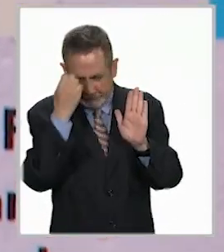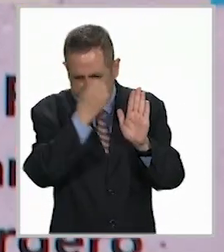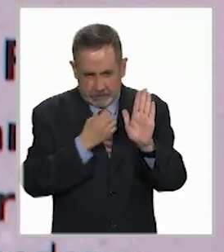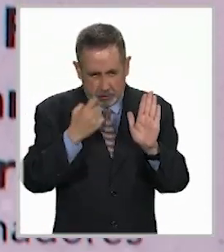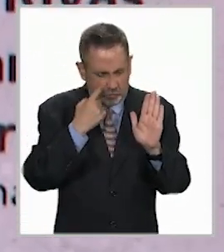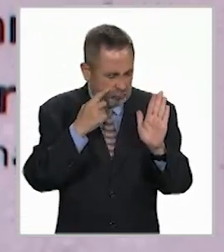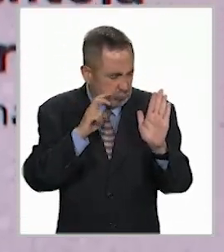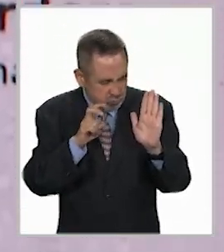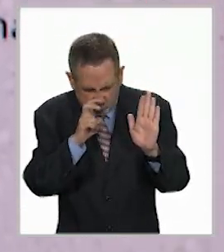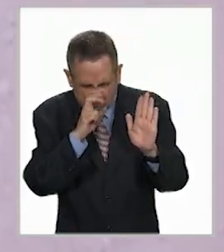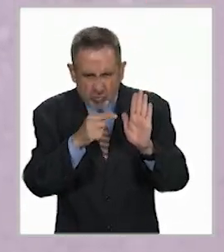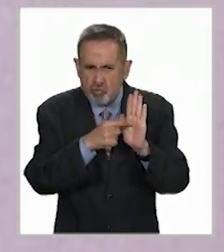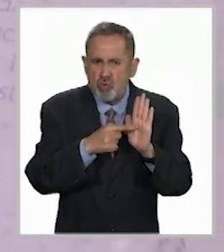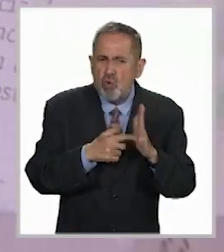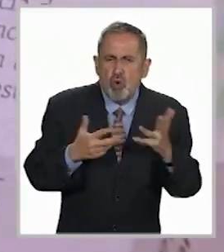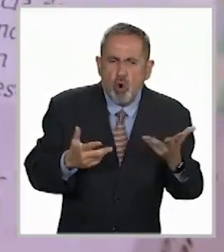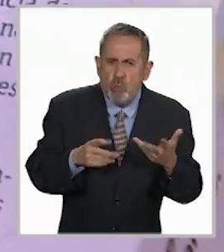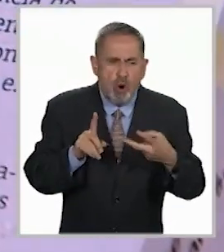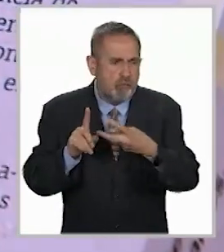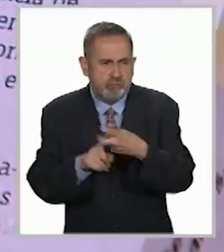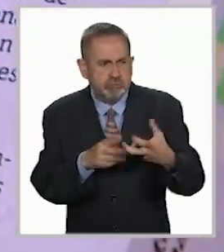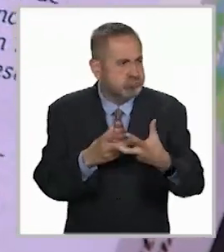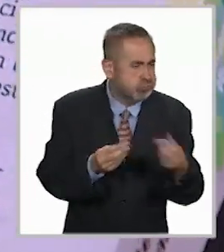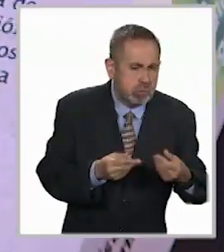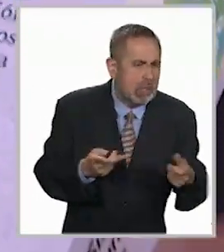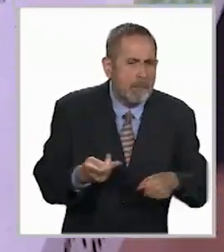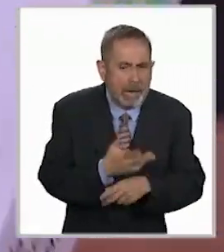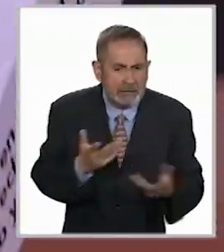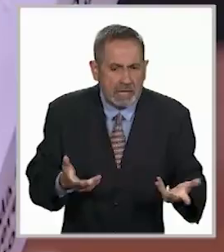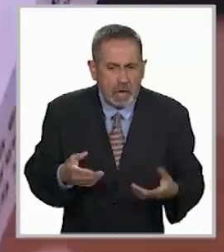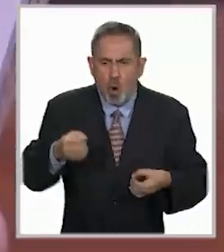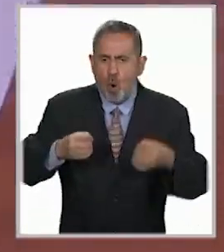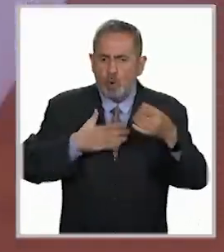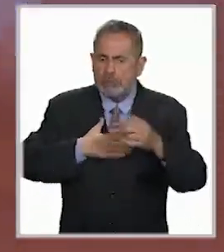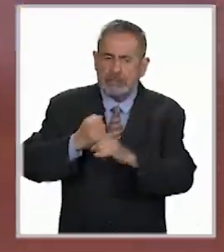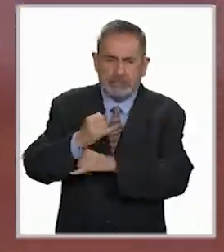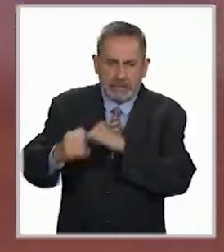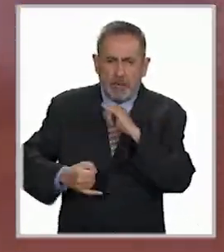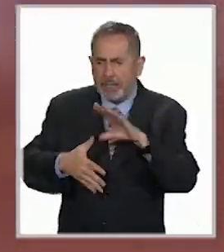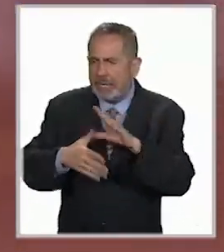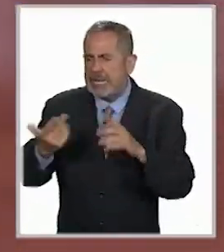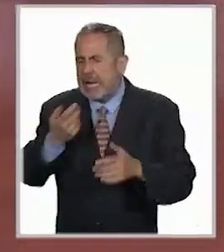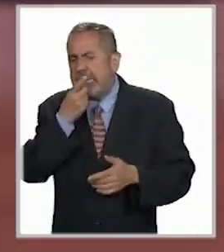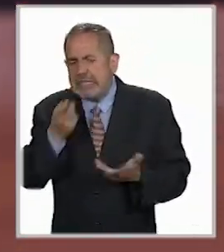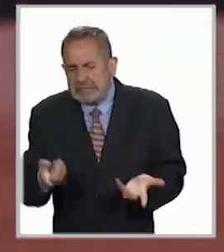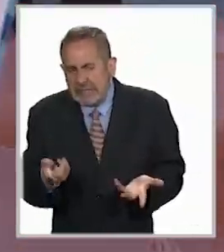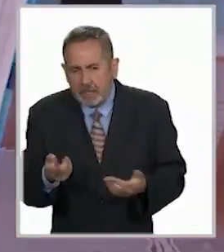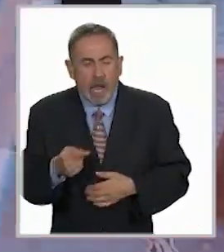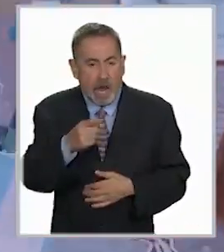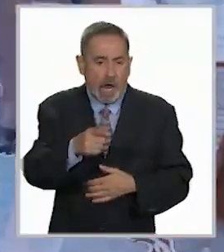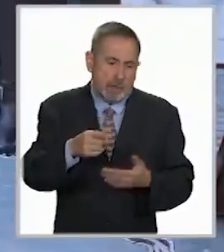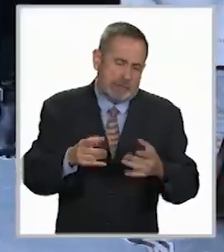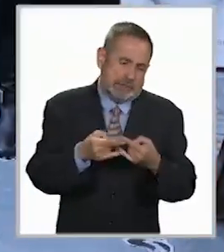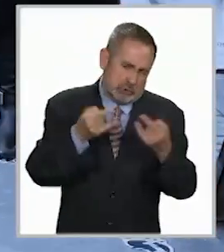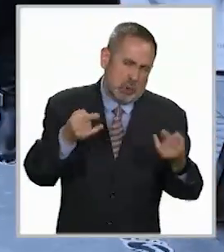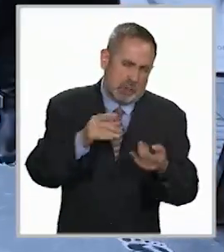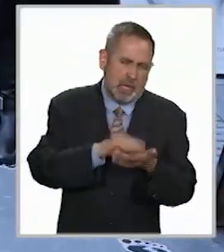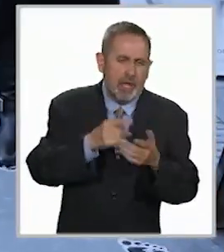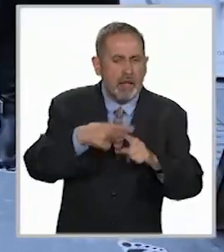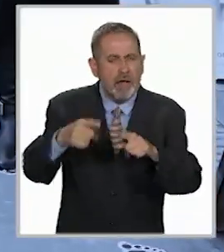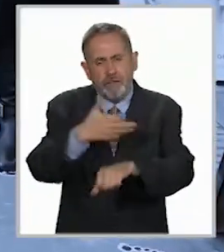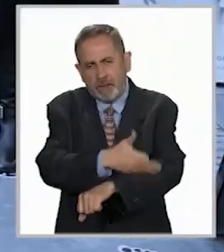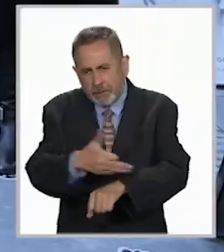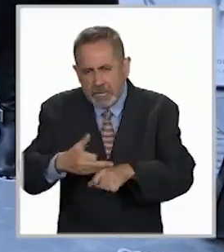mirada analítica, rigurosa y crítica de la desaparición forzada a la luz de la justicia interamericana. Reúne la experiencia